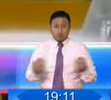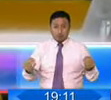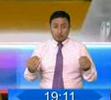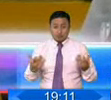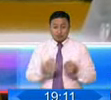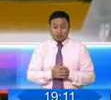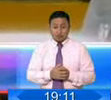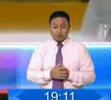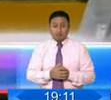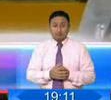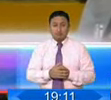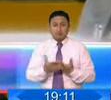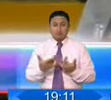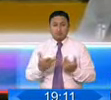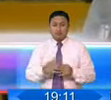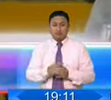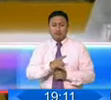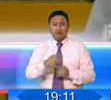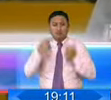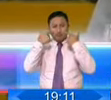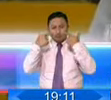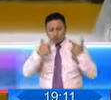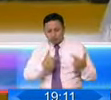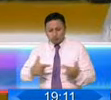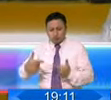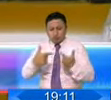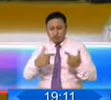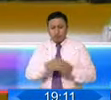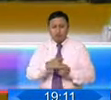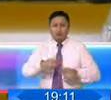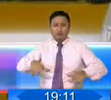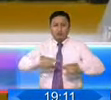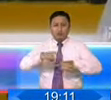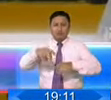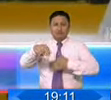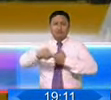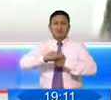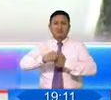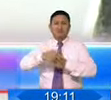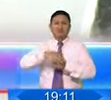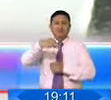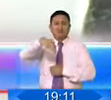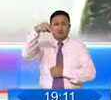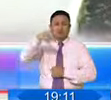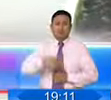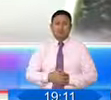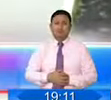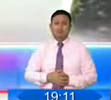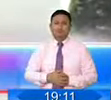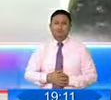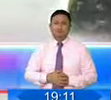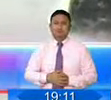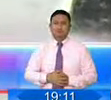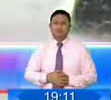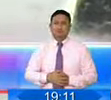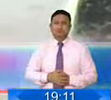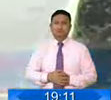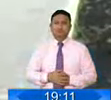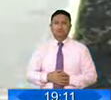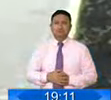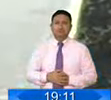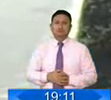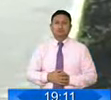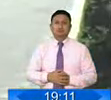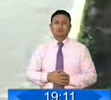miembros de la patrulla, que estuvieron haciendo un reconocimiento de hitos en el sector de la frontera de Maldonado. Desde la provincia del Carchi, informa